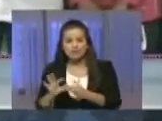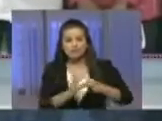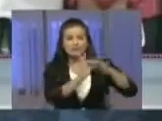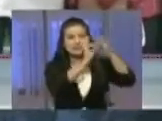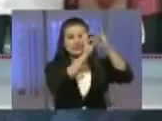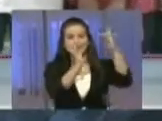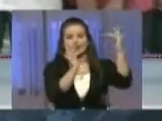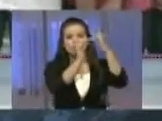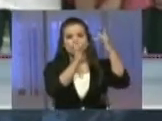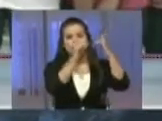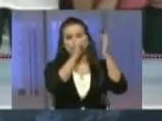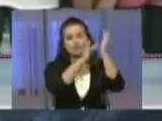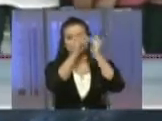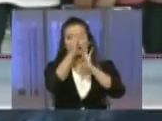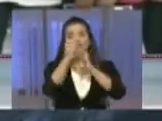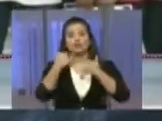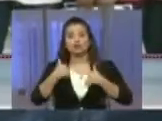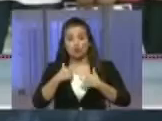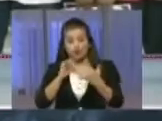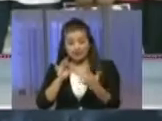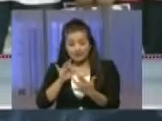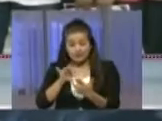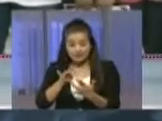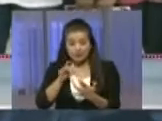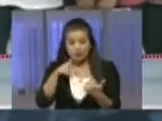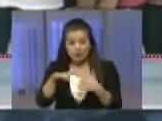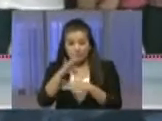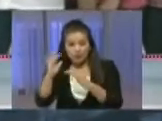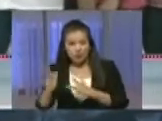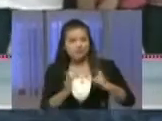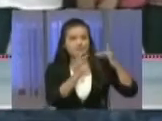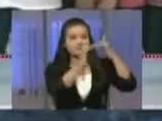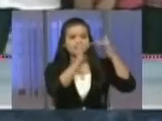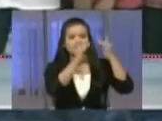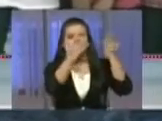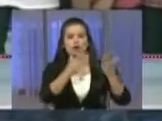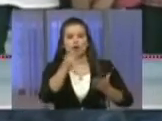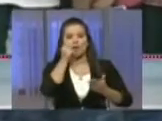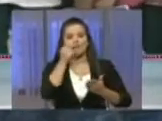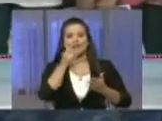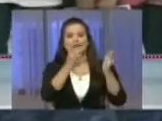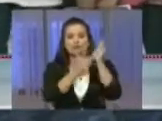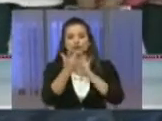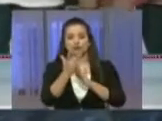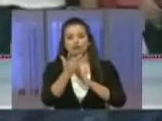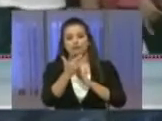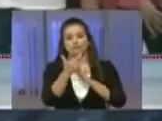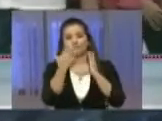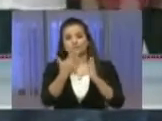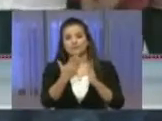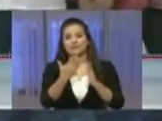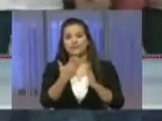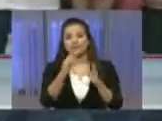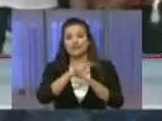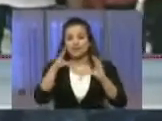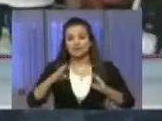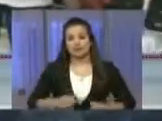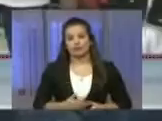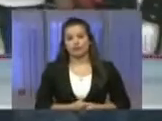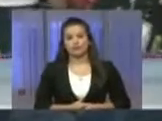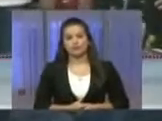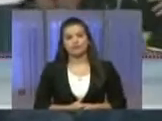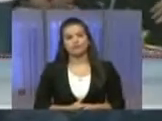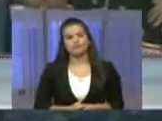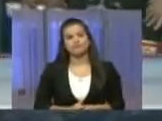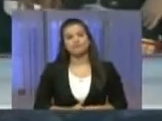al lado de nuestro señor Redentor Jesús de Nazaret el Cristo Redentor